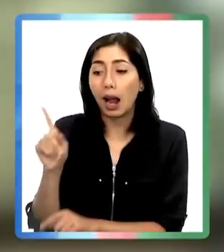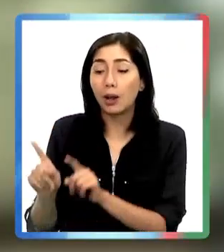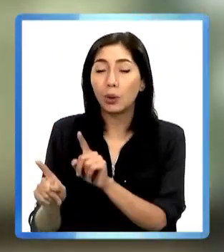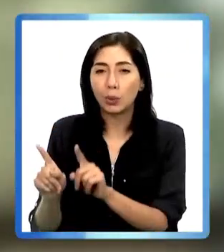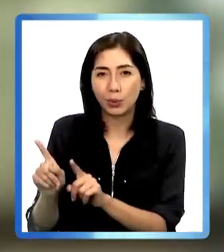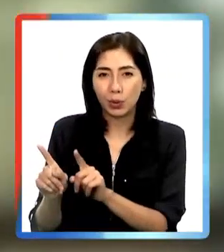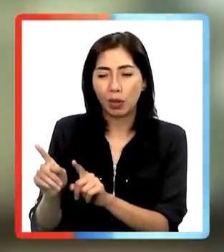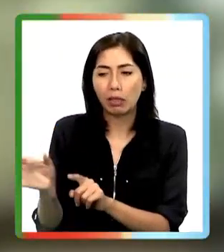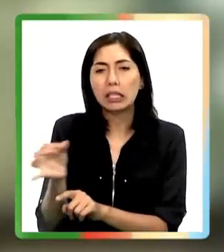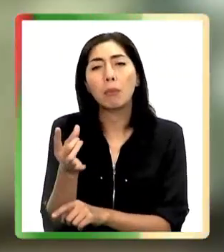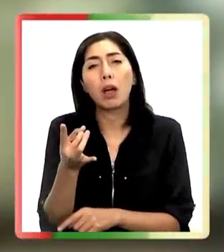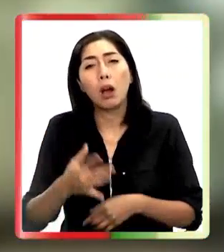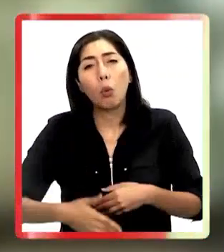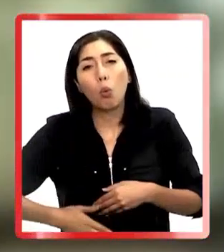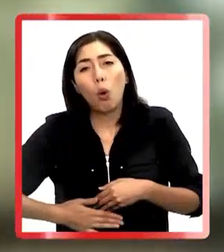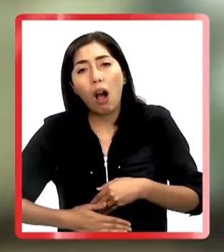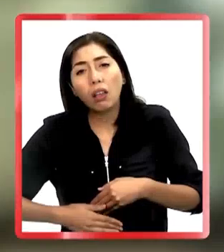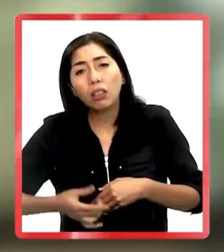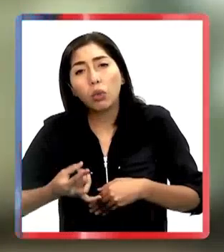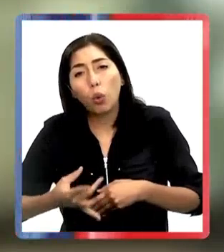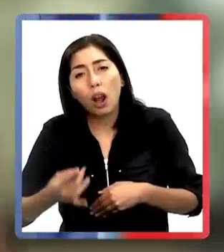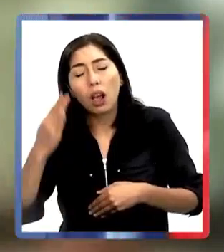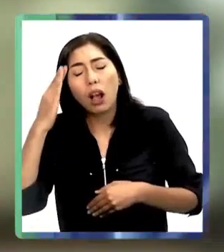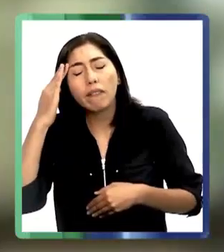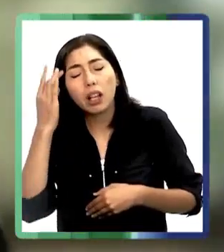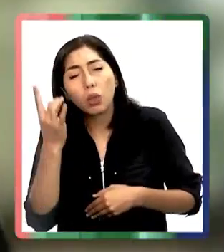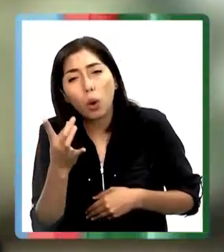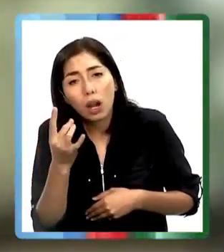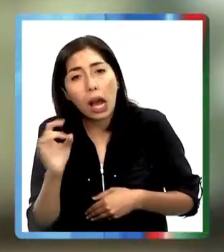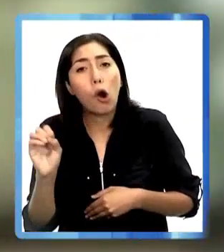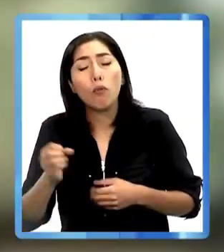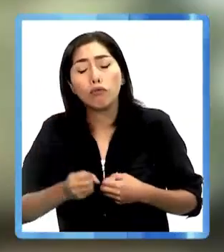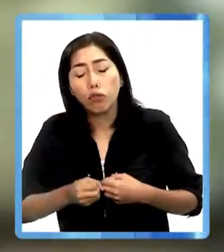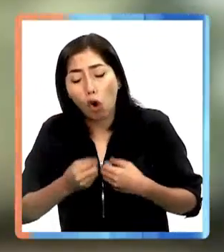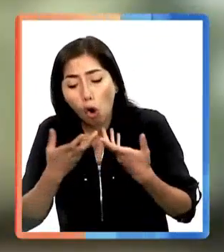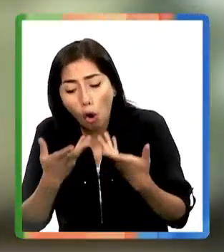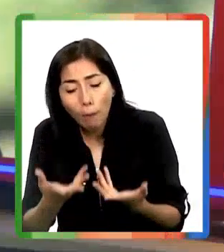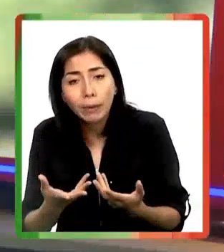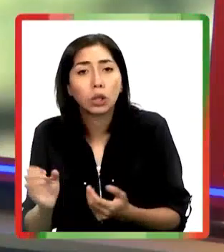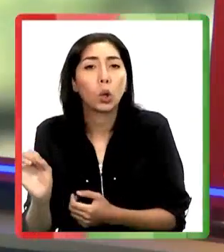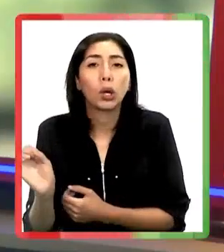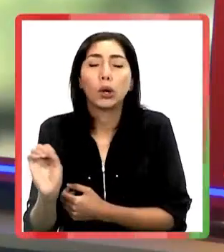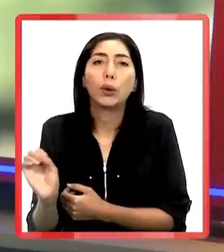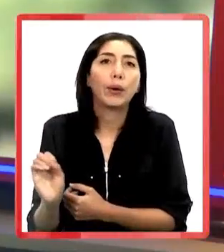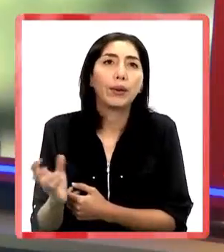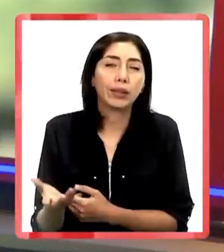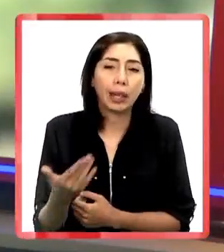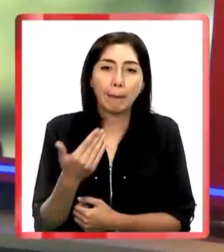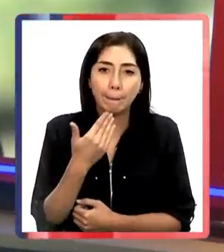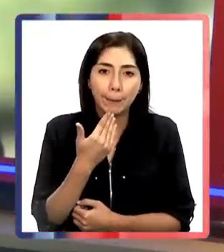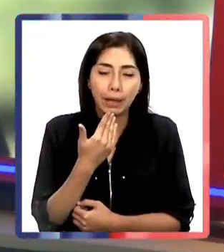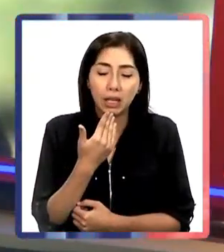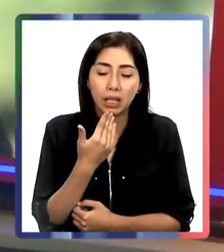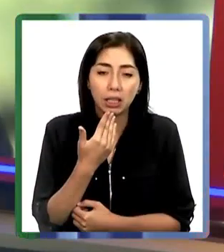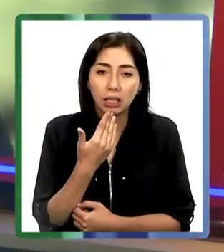que manifiestan algún síntoma, que les duele la guatita, que les duele la cabeza, o vómitos, ¿me entiendes? O